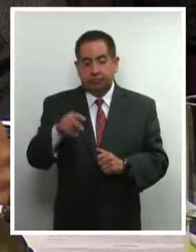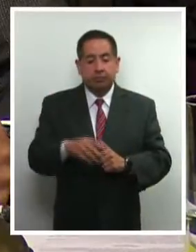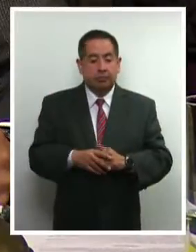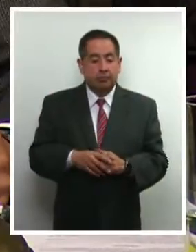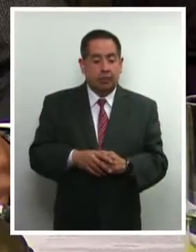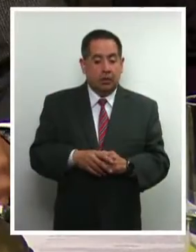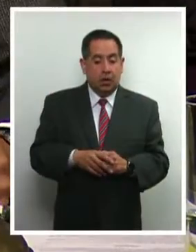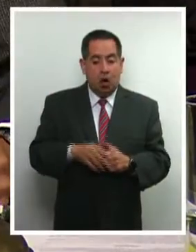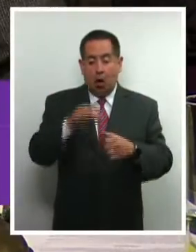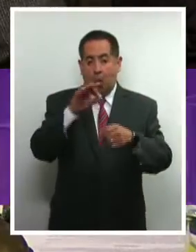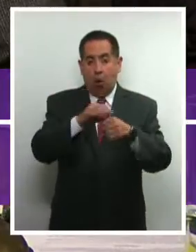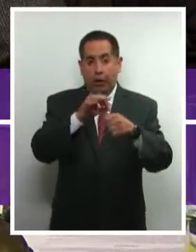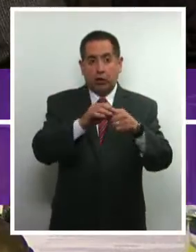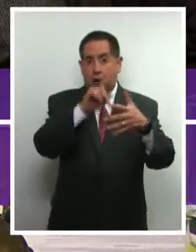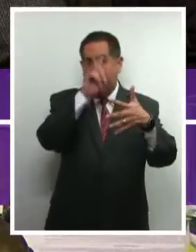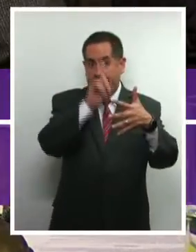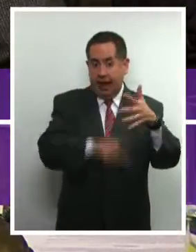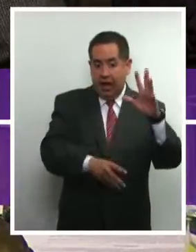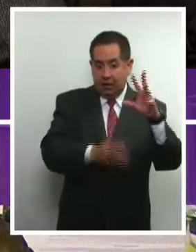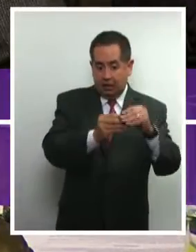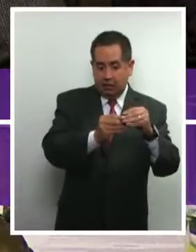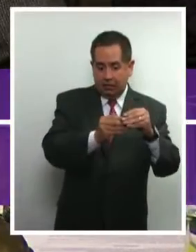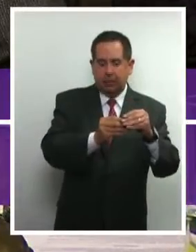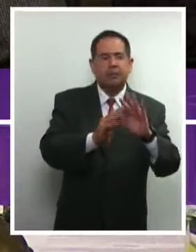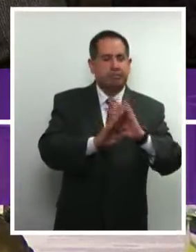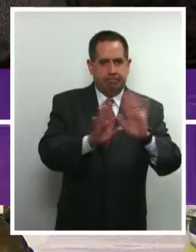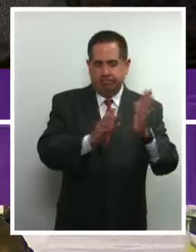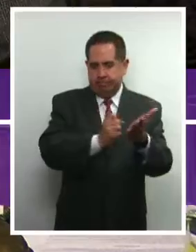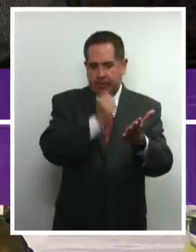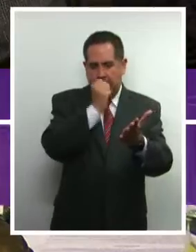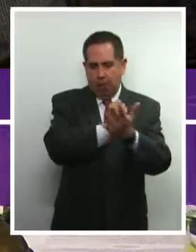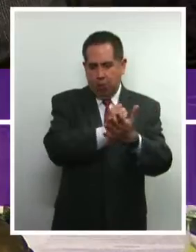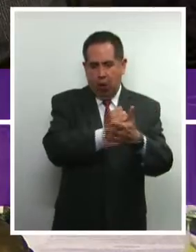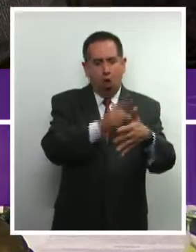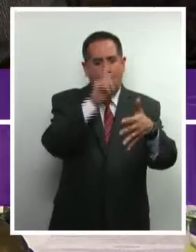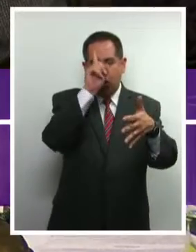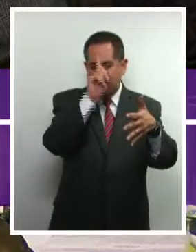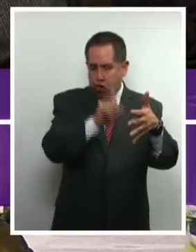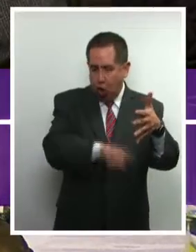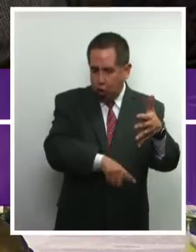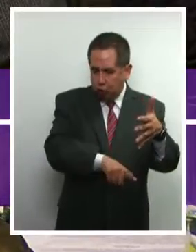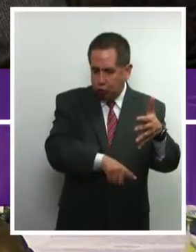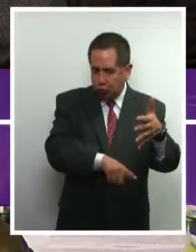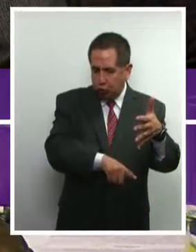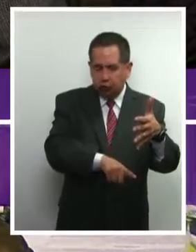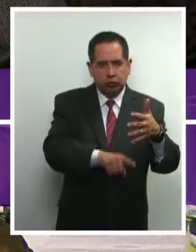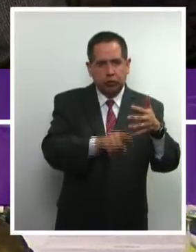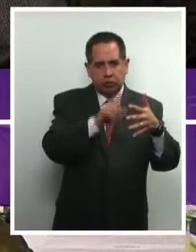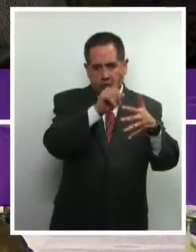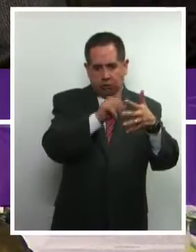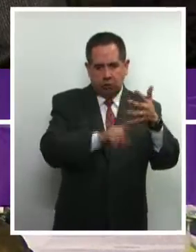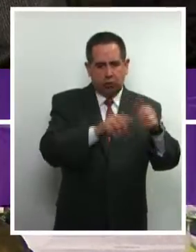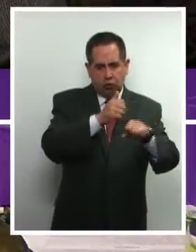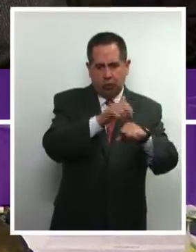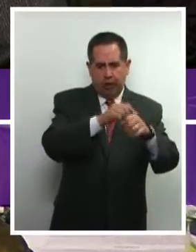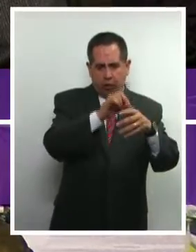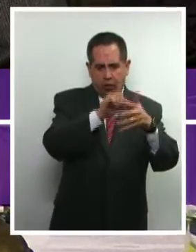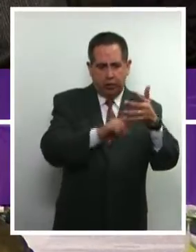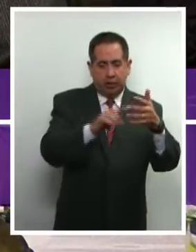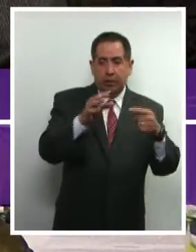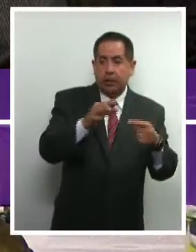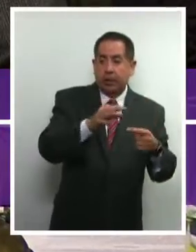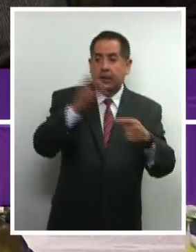la votación en lo general quedaron aprobados todos los incisos numerales